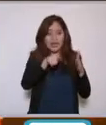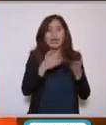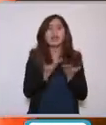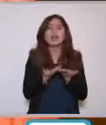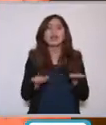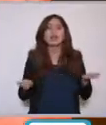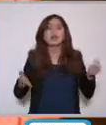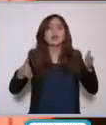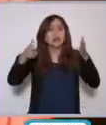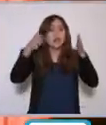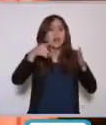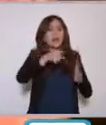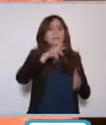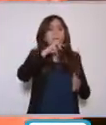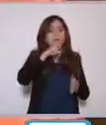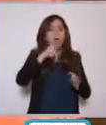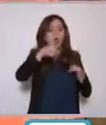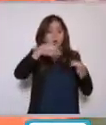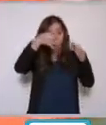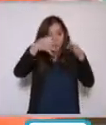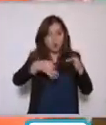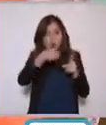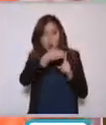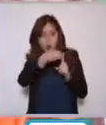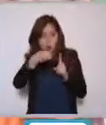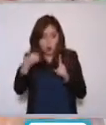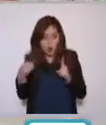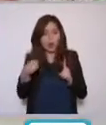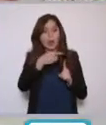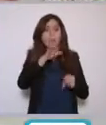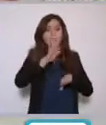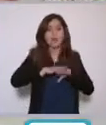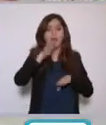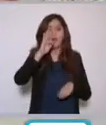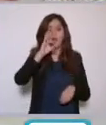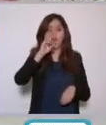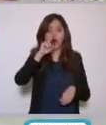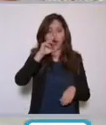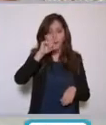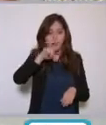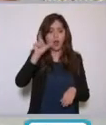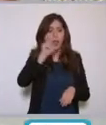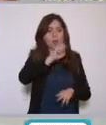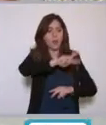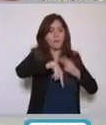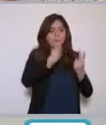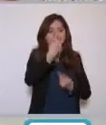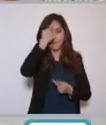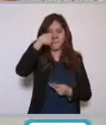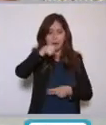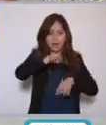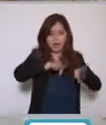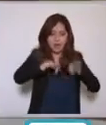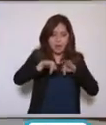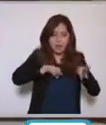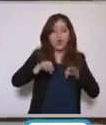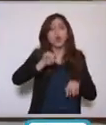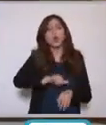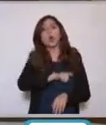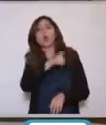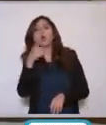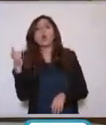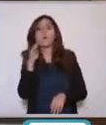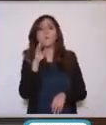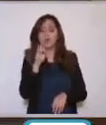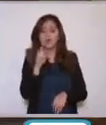se considera más estructurada, lo cual es un poquito más formal, sobre todo para el ámbito laboral, que una bolsa que no